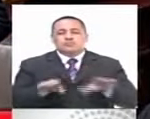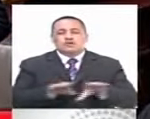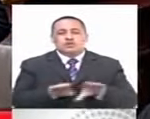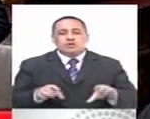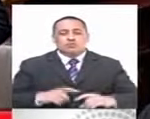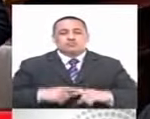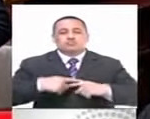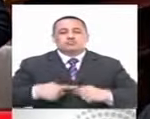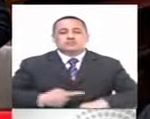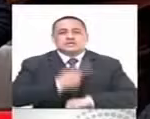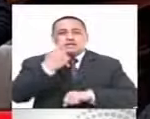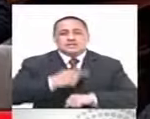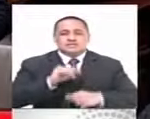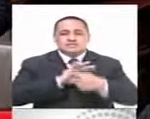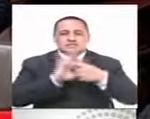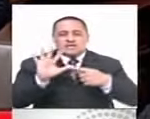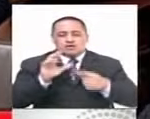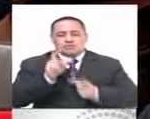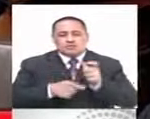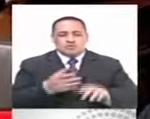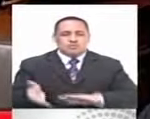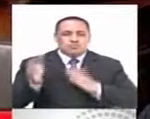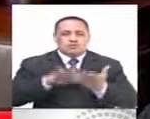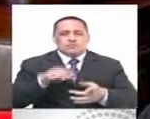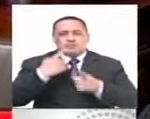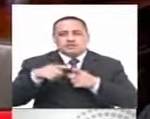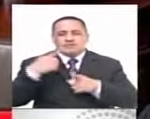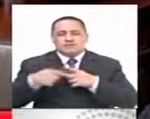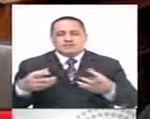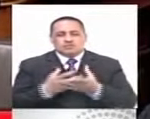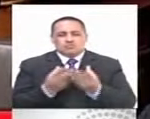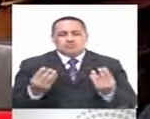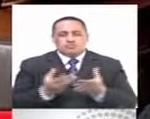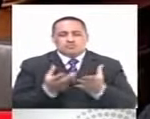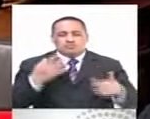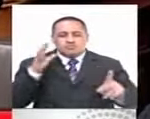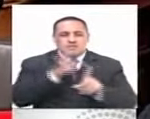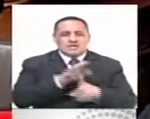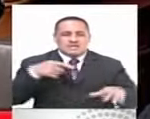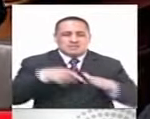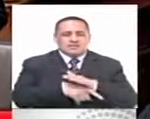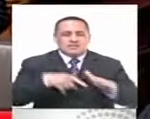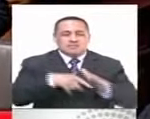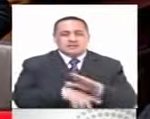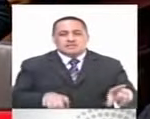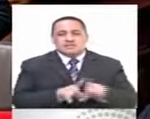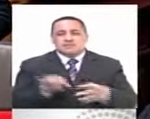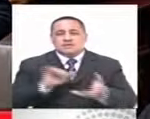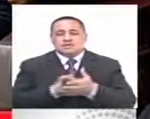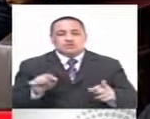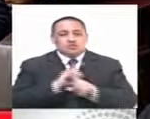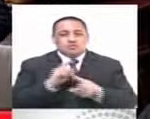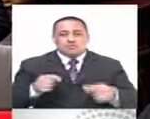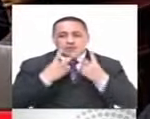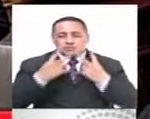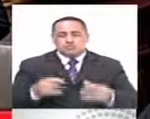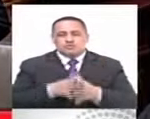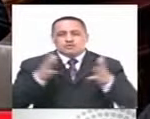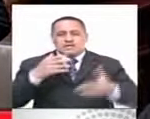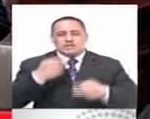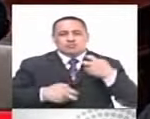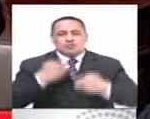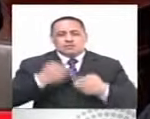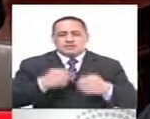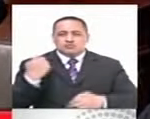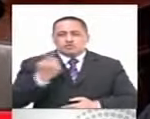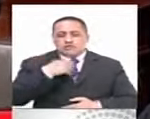día, 5 personas fallecen por diferentes tipos de delitos, lo cual implica que no estamos viendo uno de los grandes problemas del